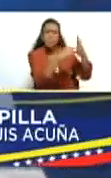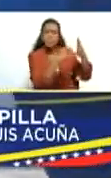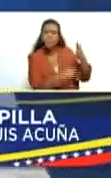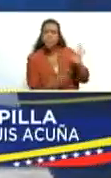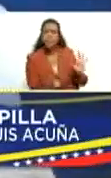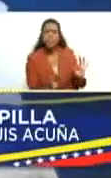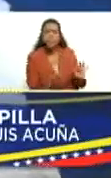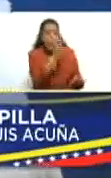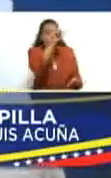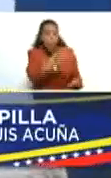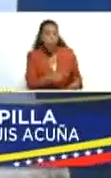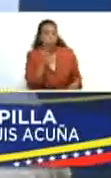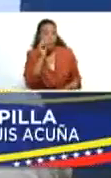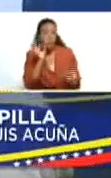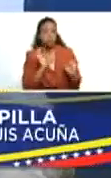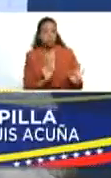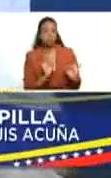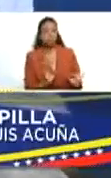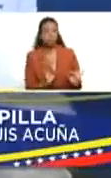Un hombre destacado.